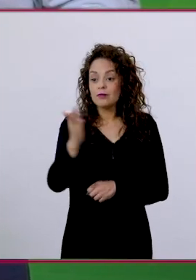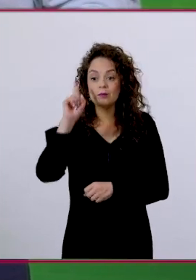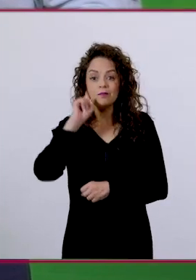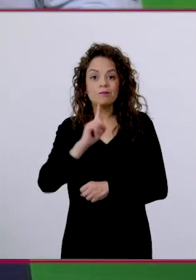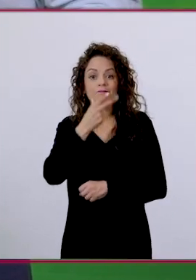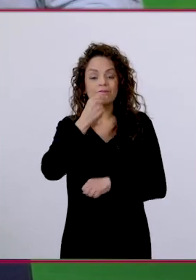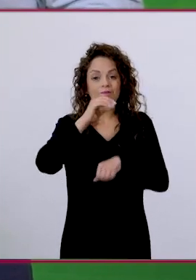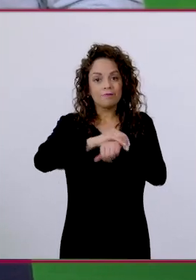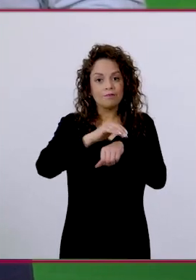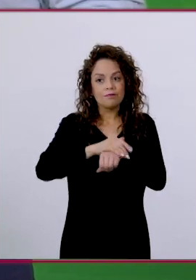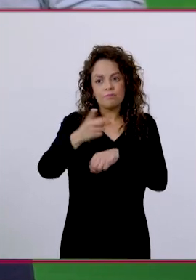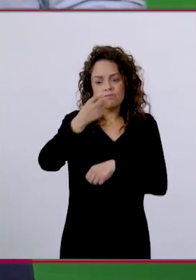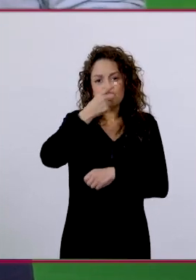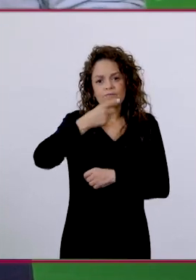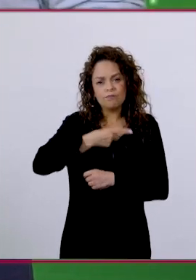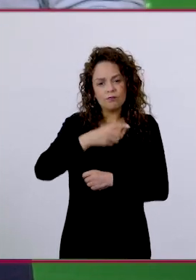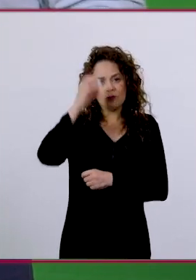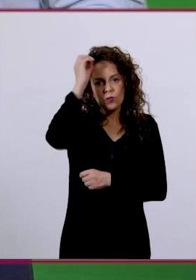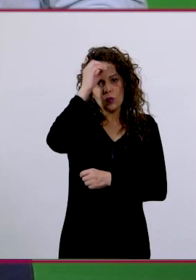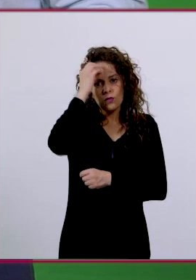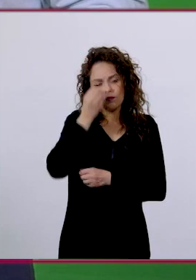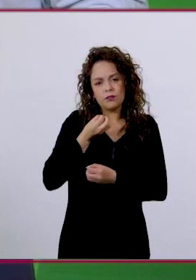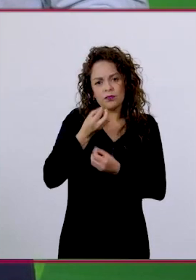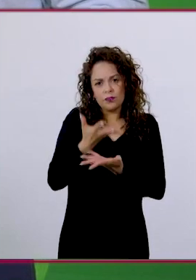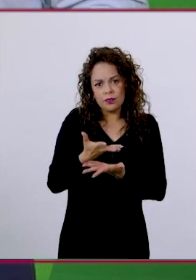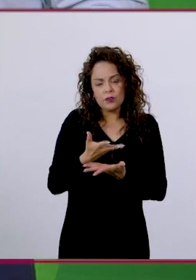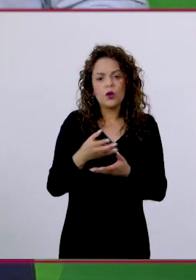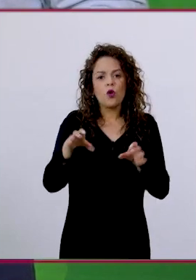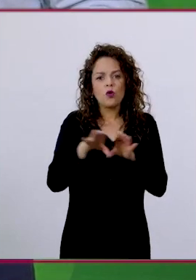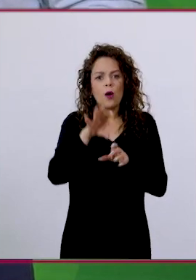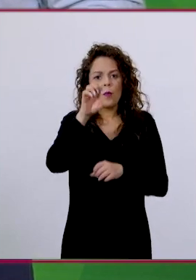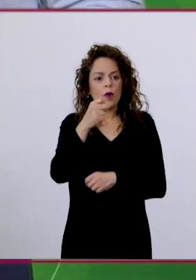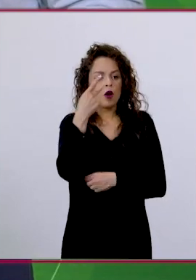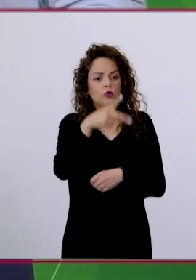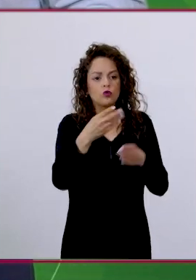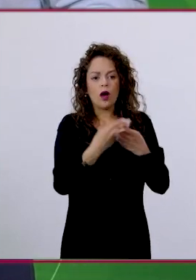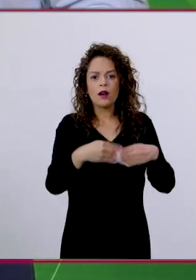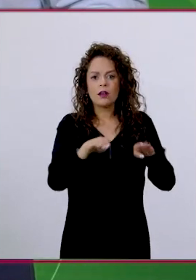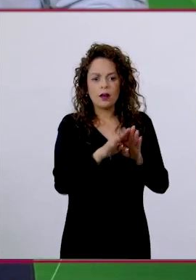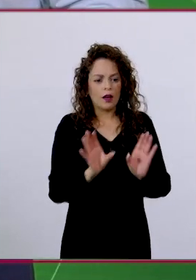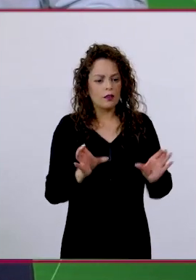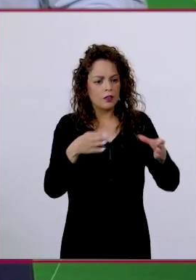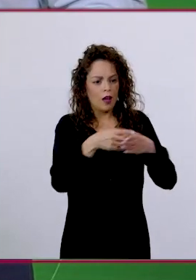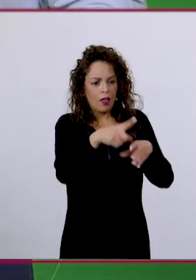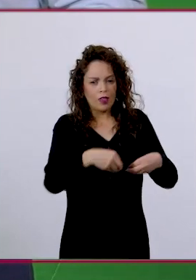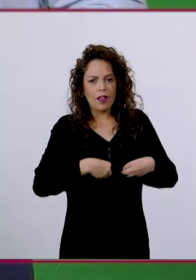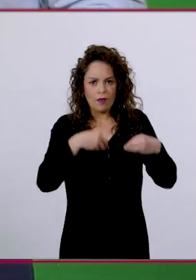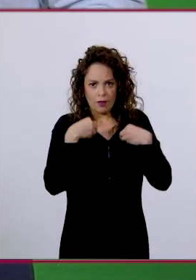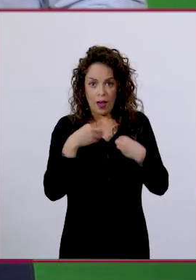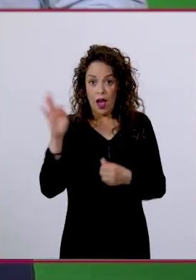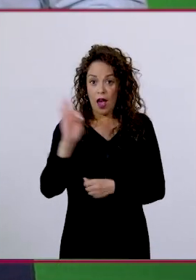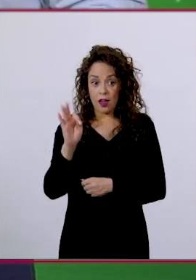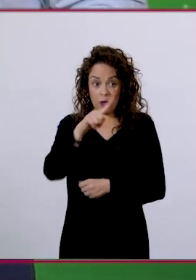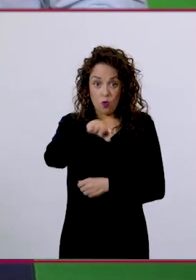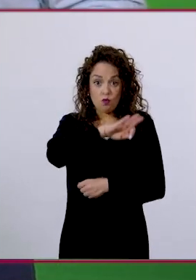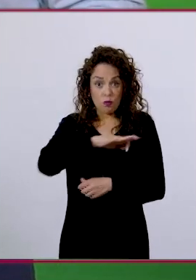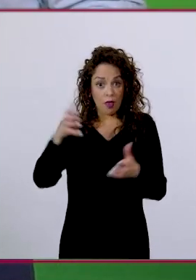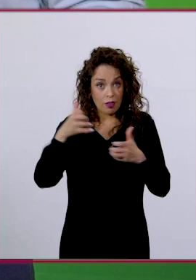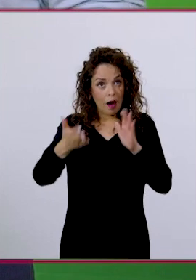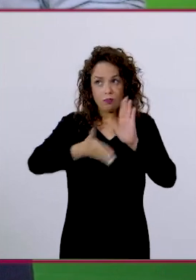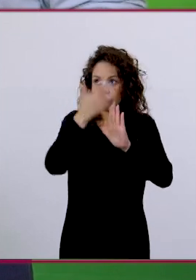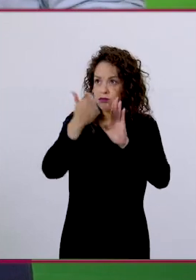nos cuenten cómo son sus espacios que habitan y los tipos de casas de sus comunidades. Si tuvieran la oportunidad de construir una vivienda,